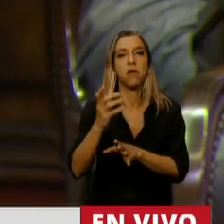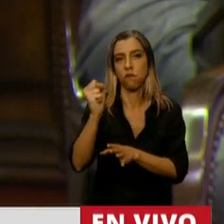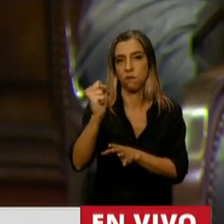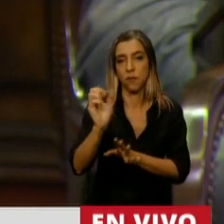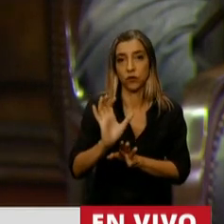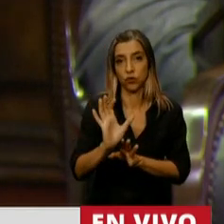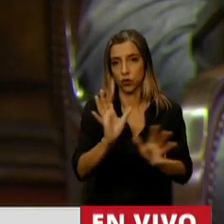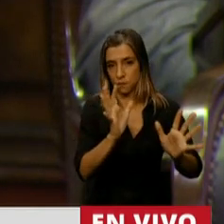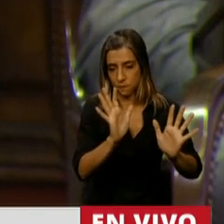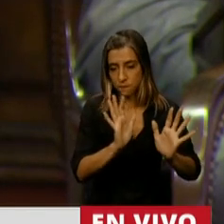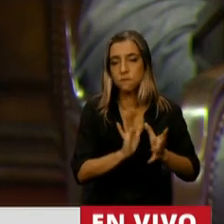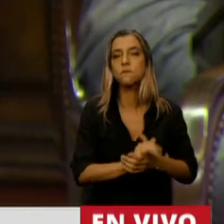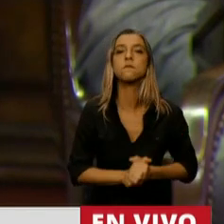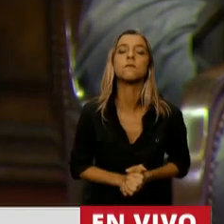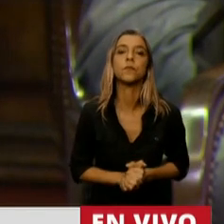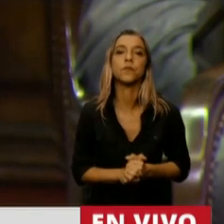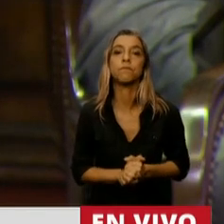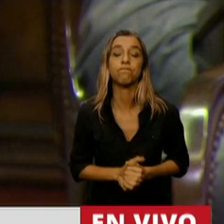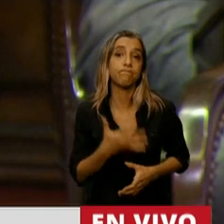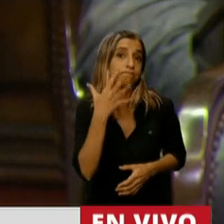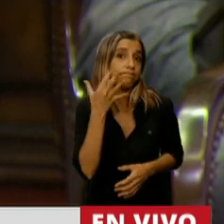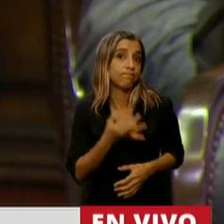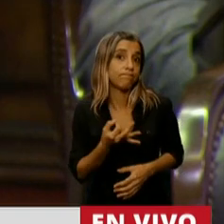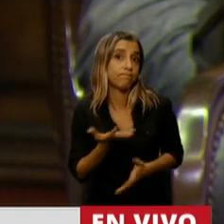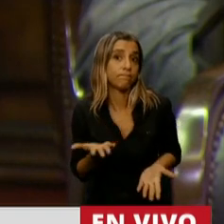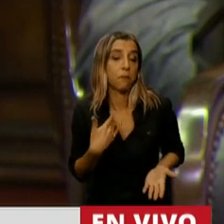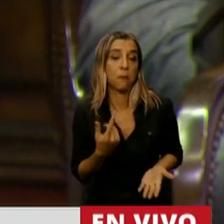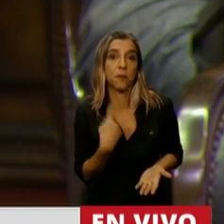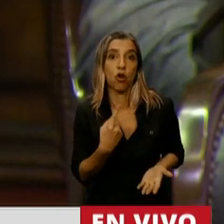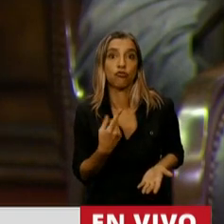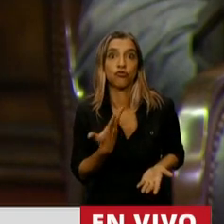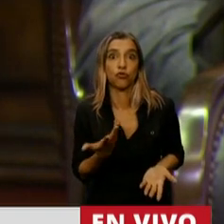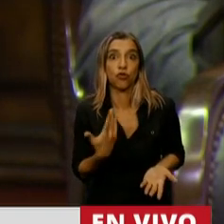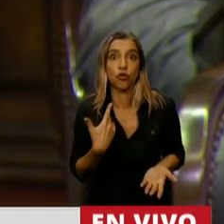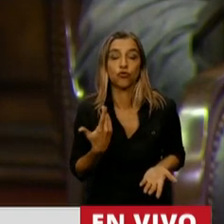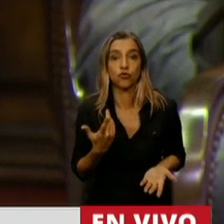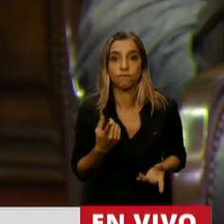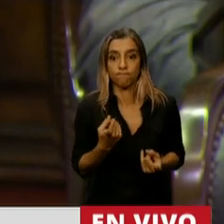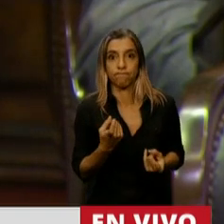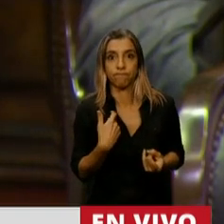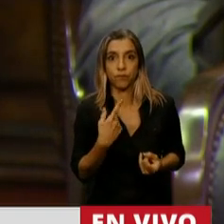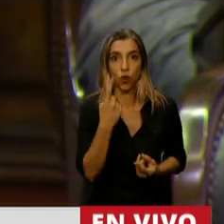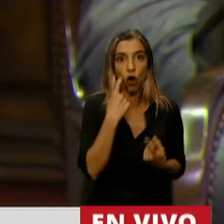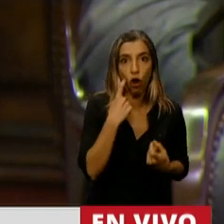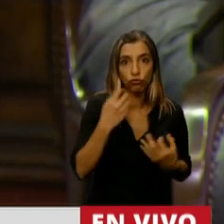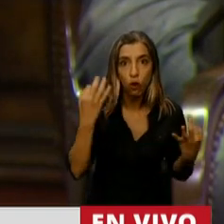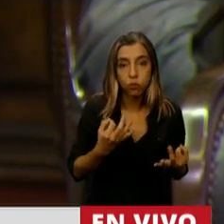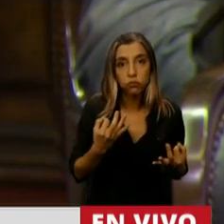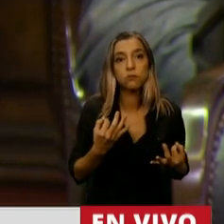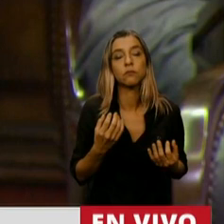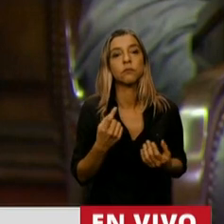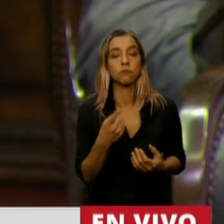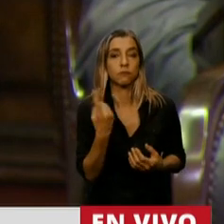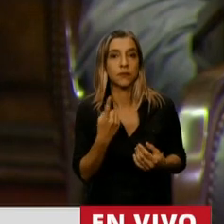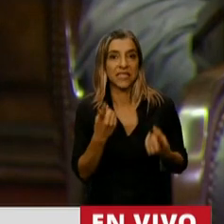buque la realidad es que para el sostenimiento operacional en el mar argentino